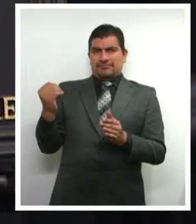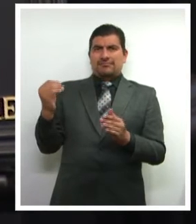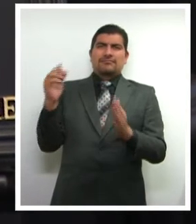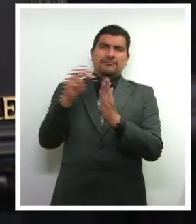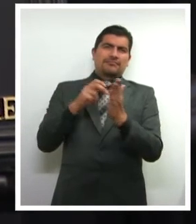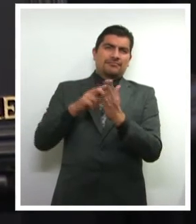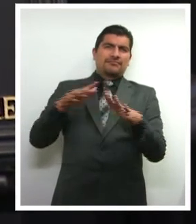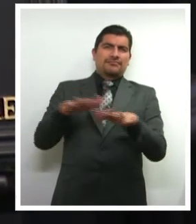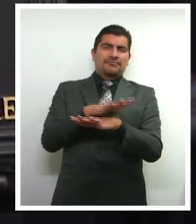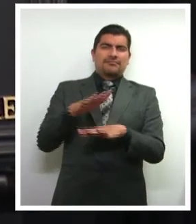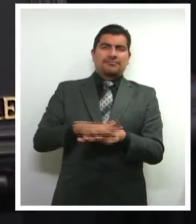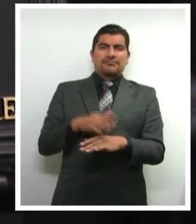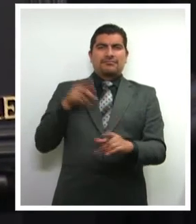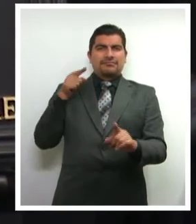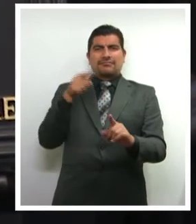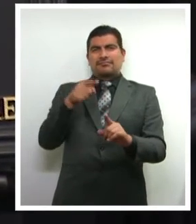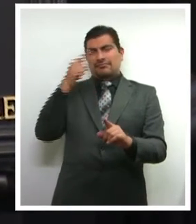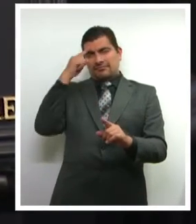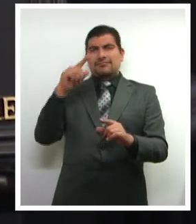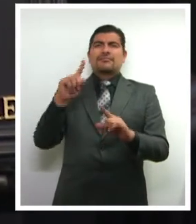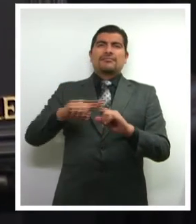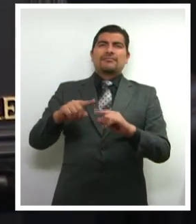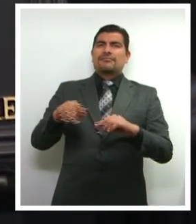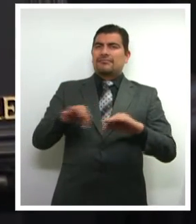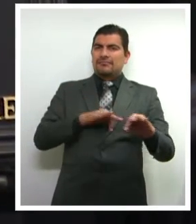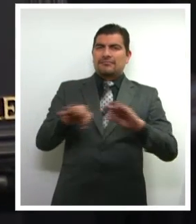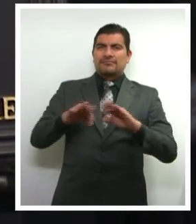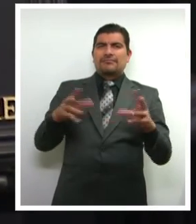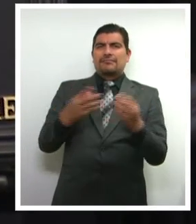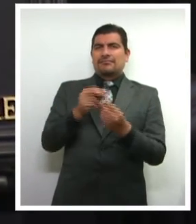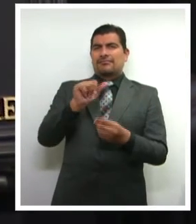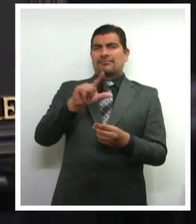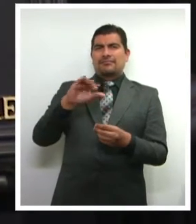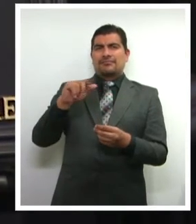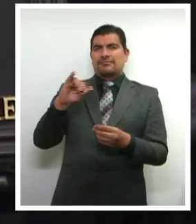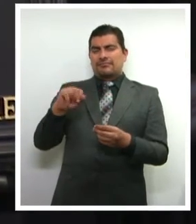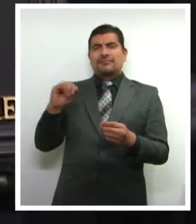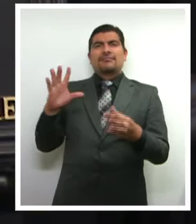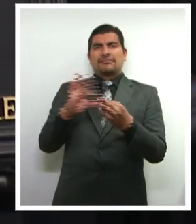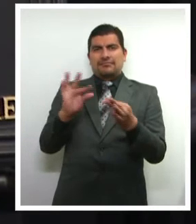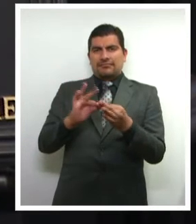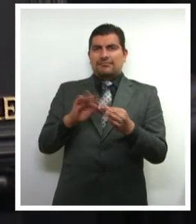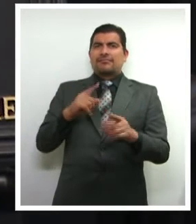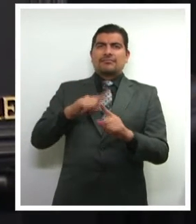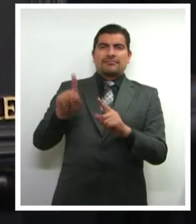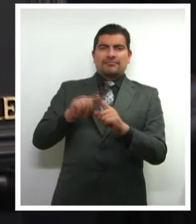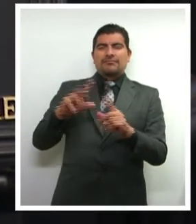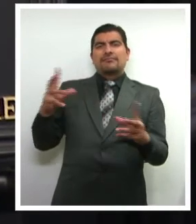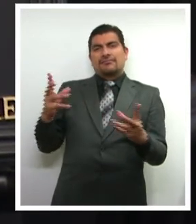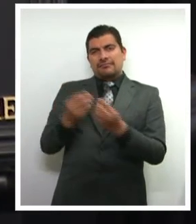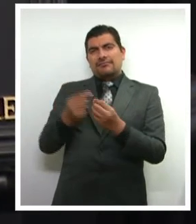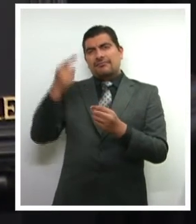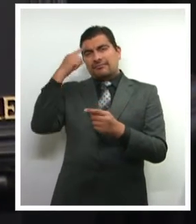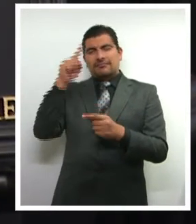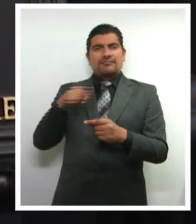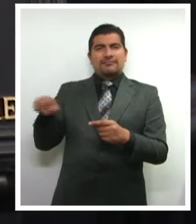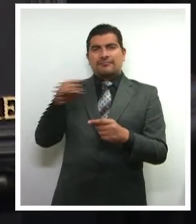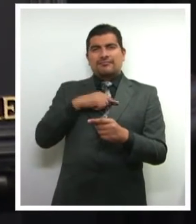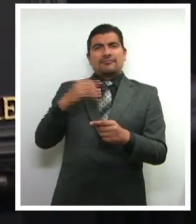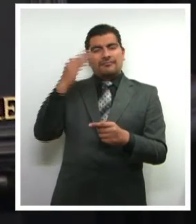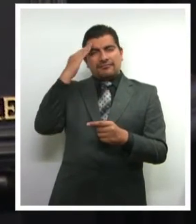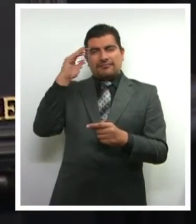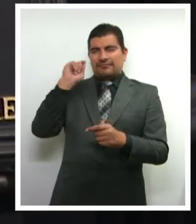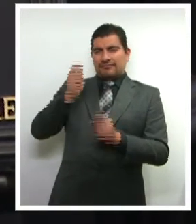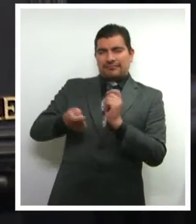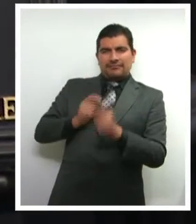59 relativos a las funciones de las alcaldías y de los consejos a fin de reconocer la